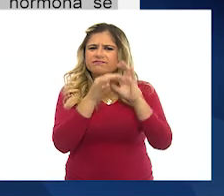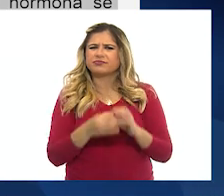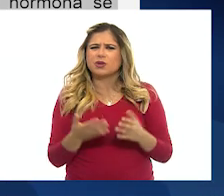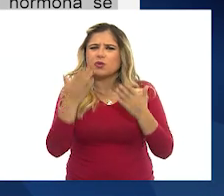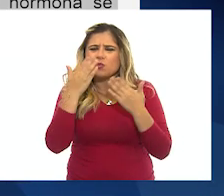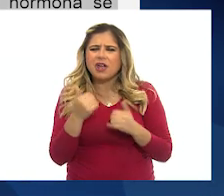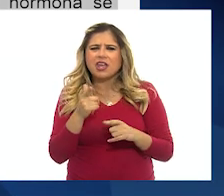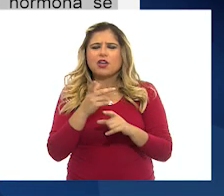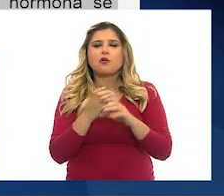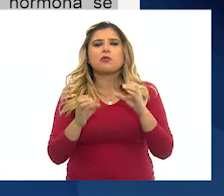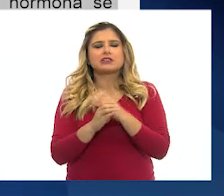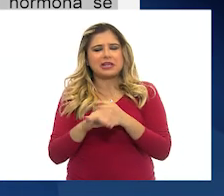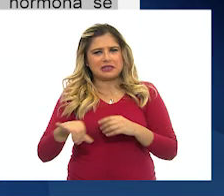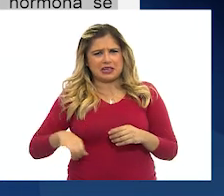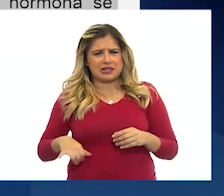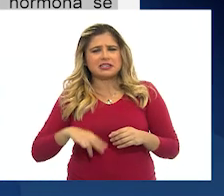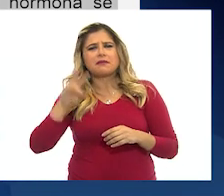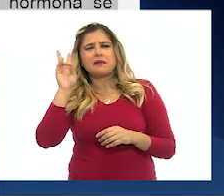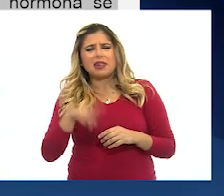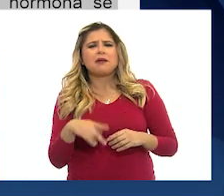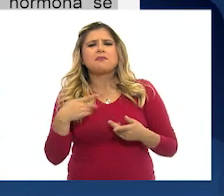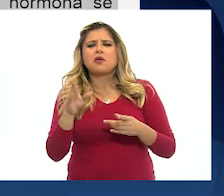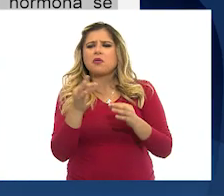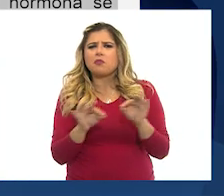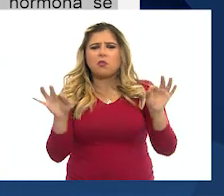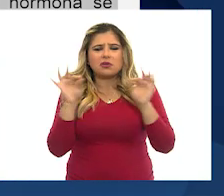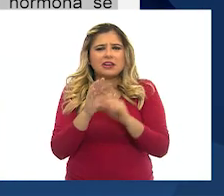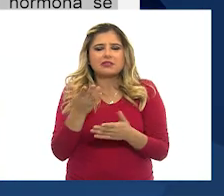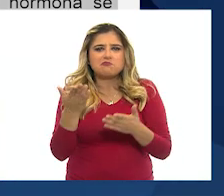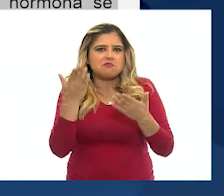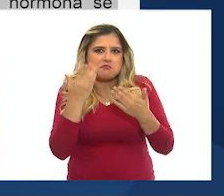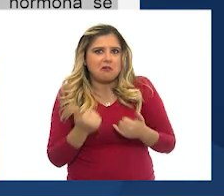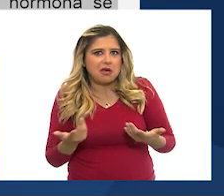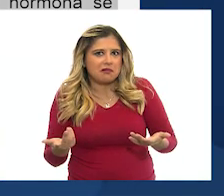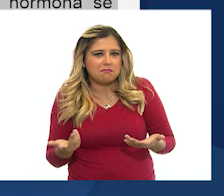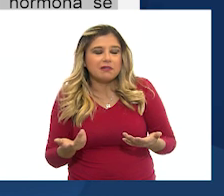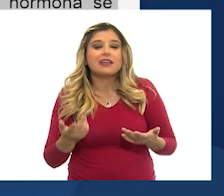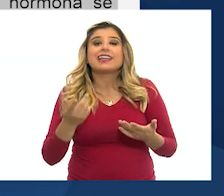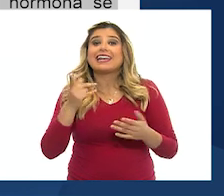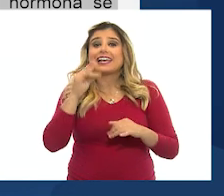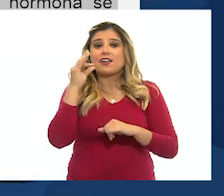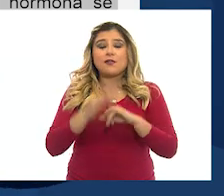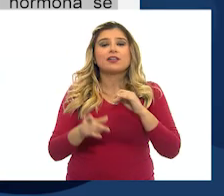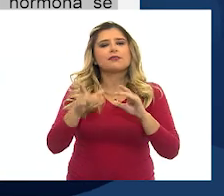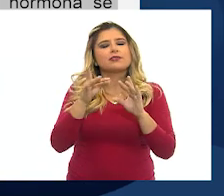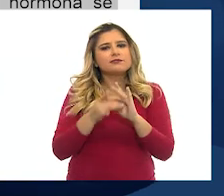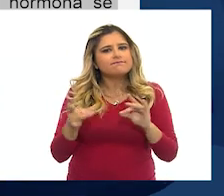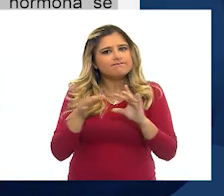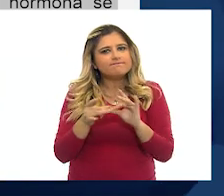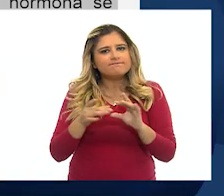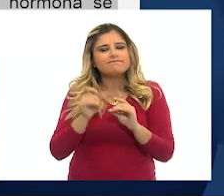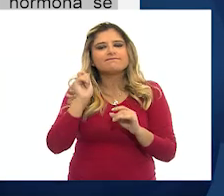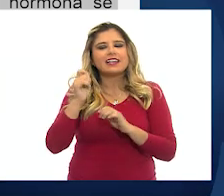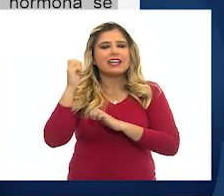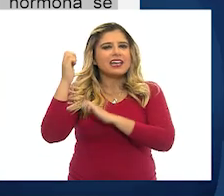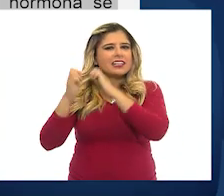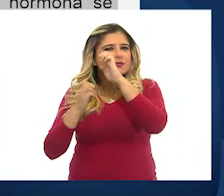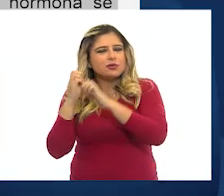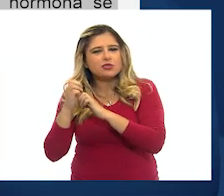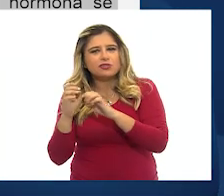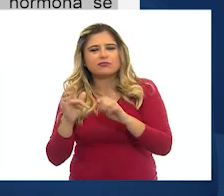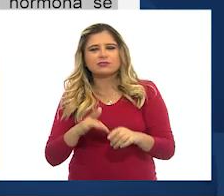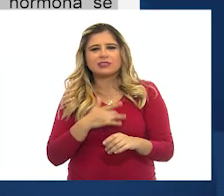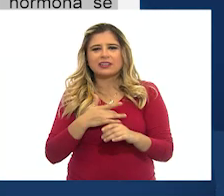muchas cosas interesantes pero irrelevantes para la pregunta. Y finalmente, concluye con una simple exposición del